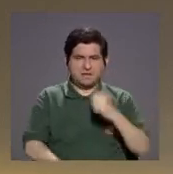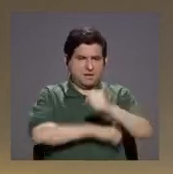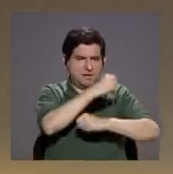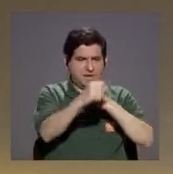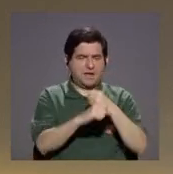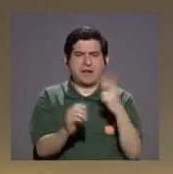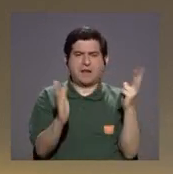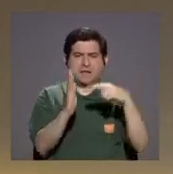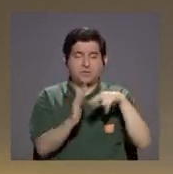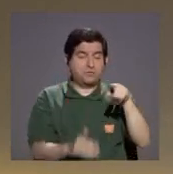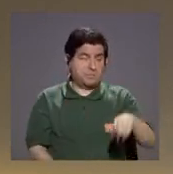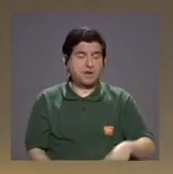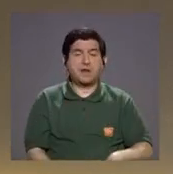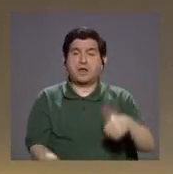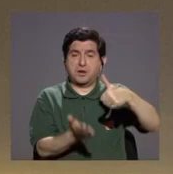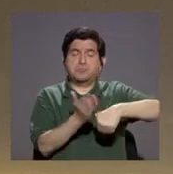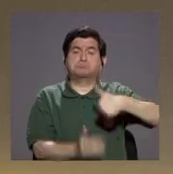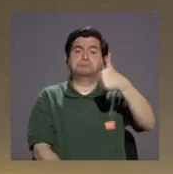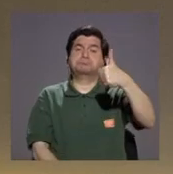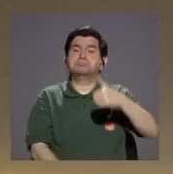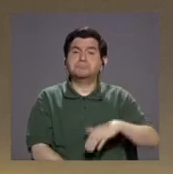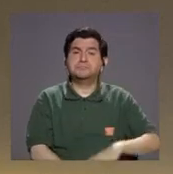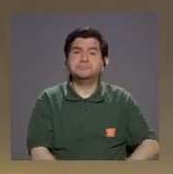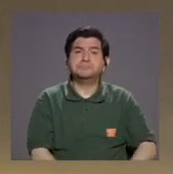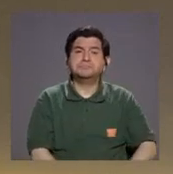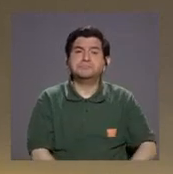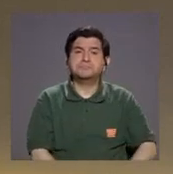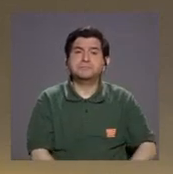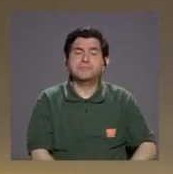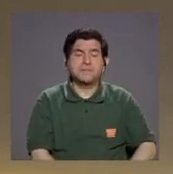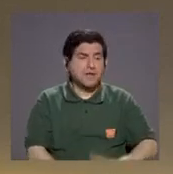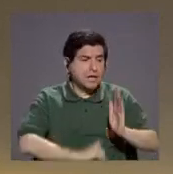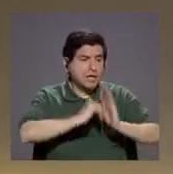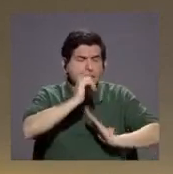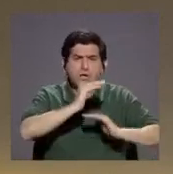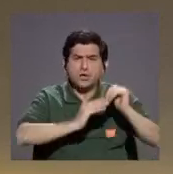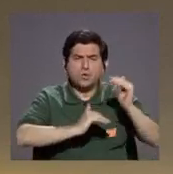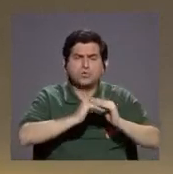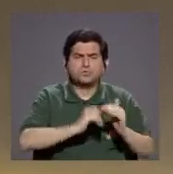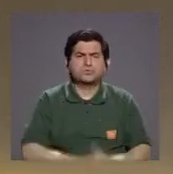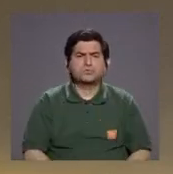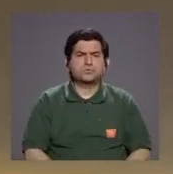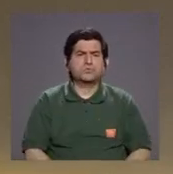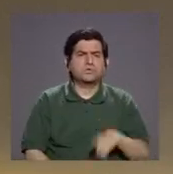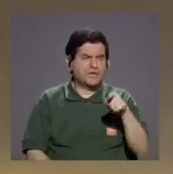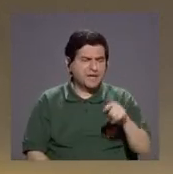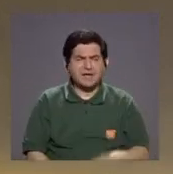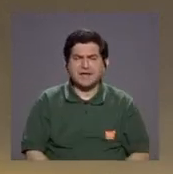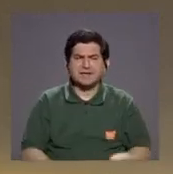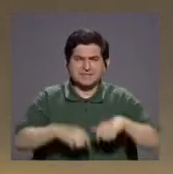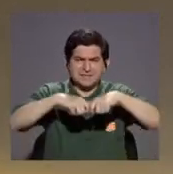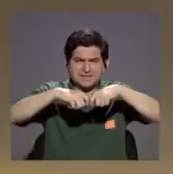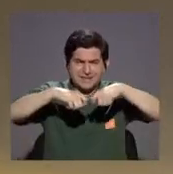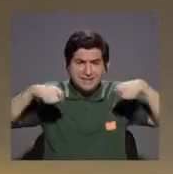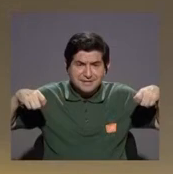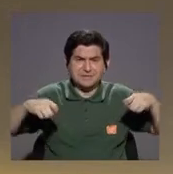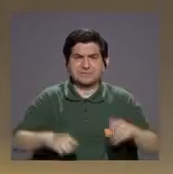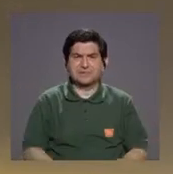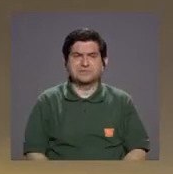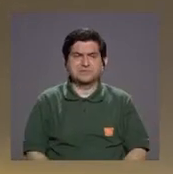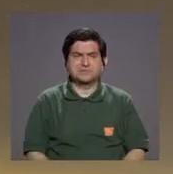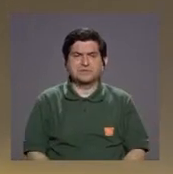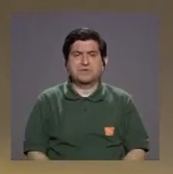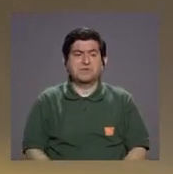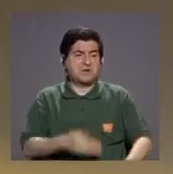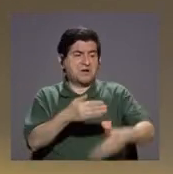2000 y se construye la dimensión y antes de eso el pri